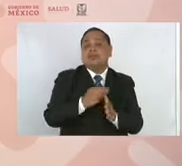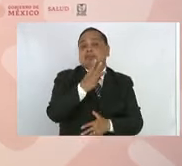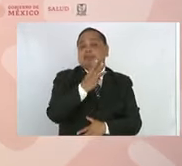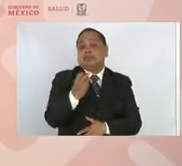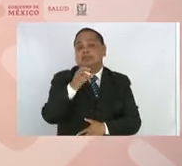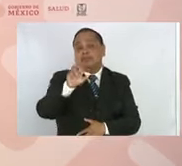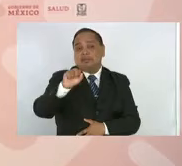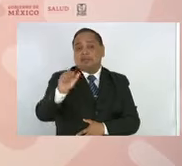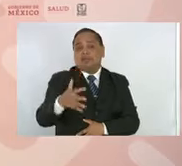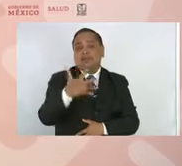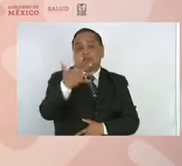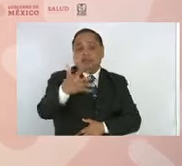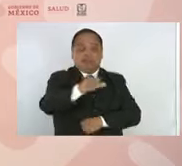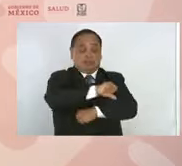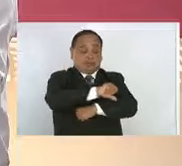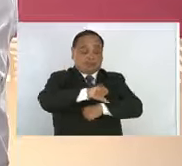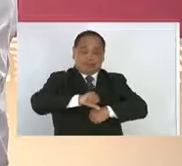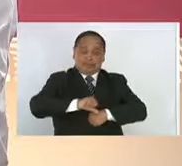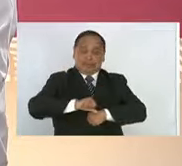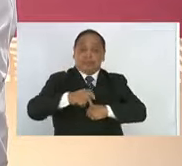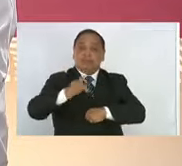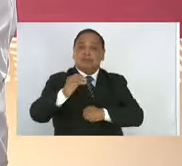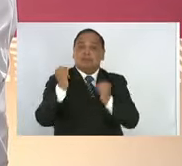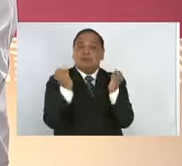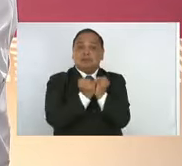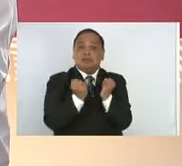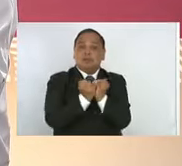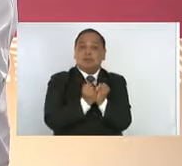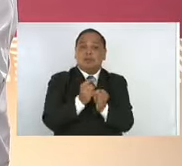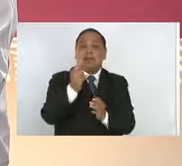7.365 intervenciones quirúrgicas y se han realizado